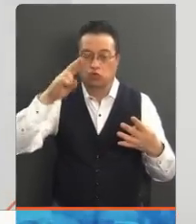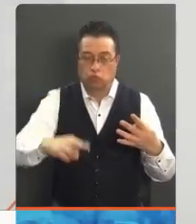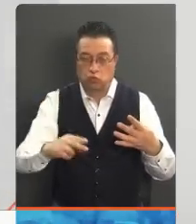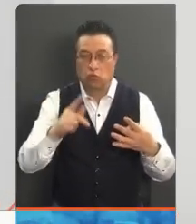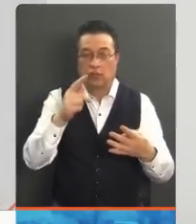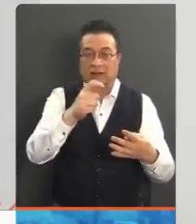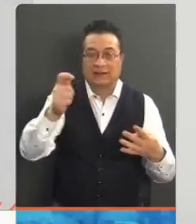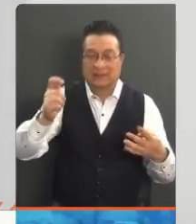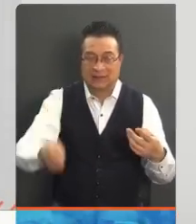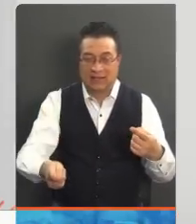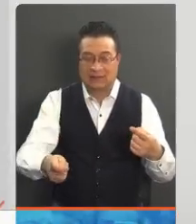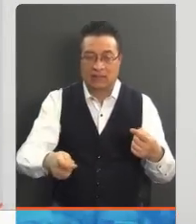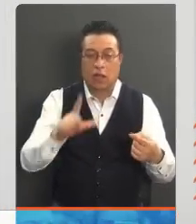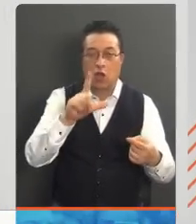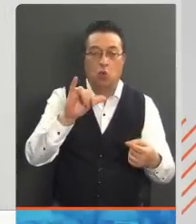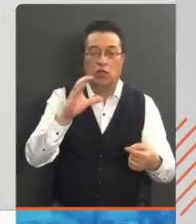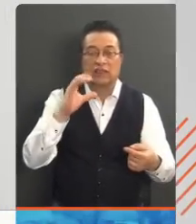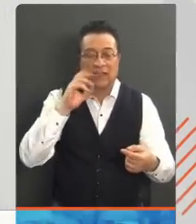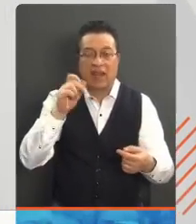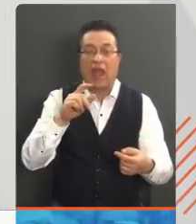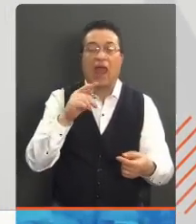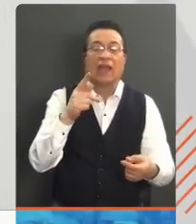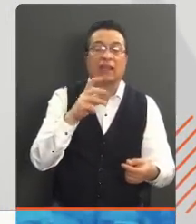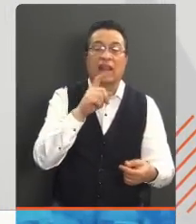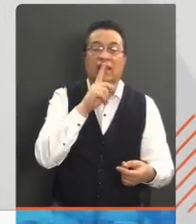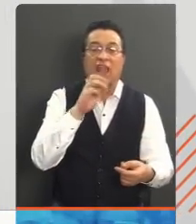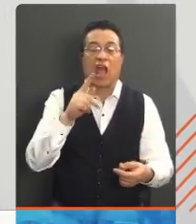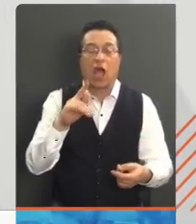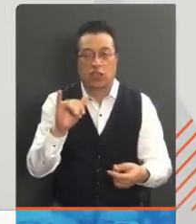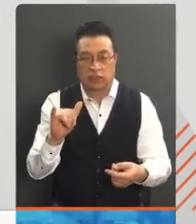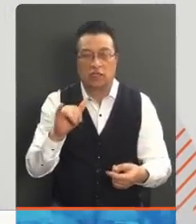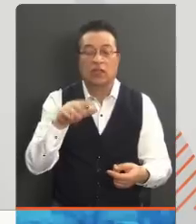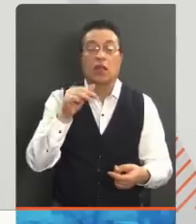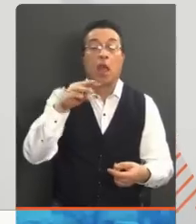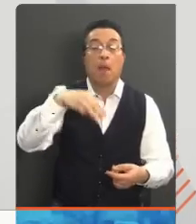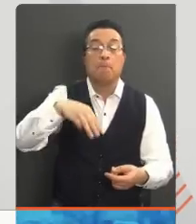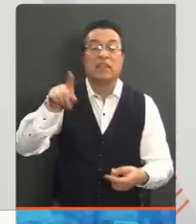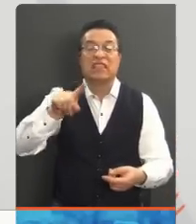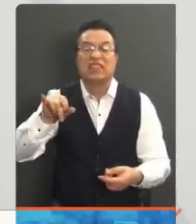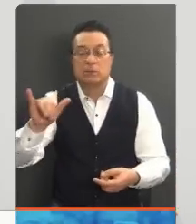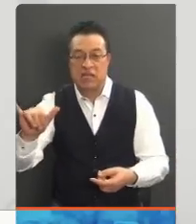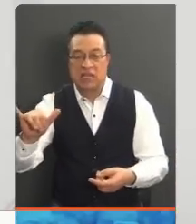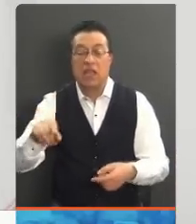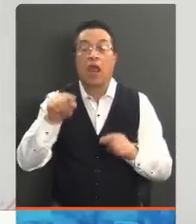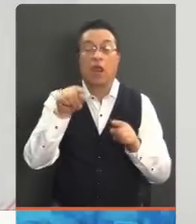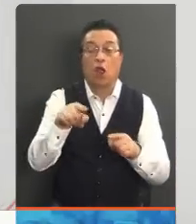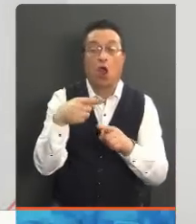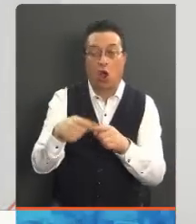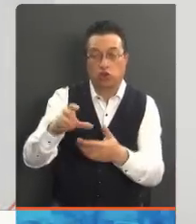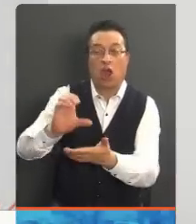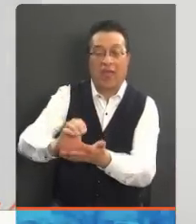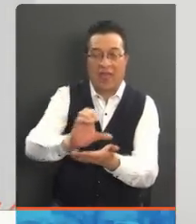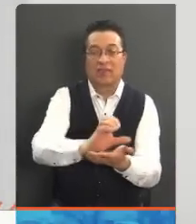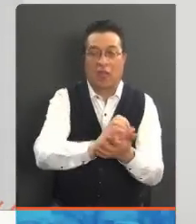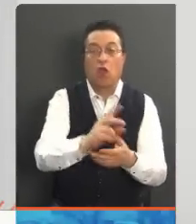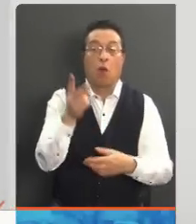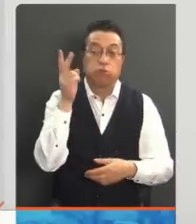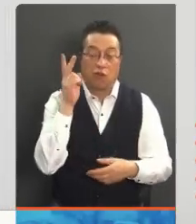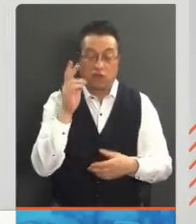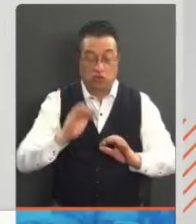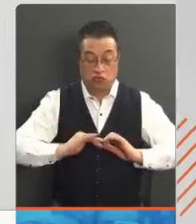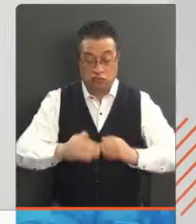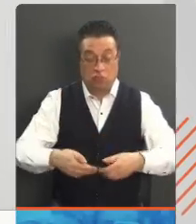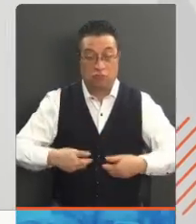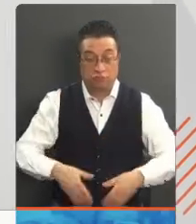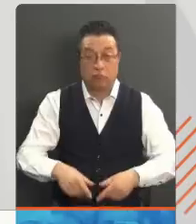Texas, Luisiana, Kentucky, Tennessee, Mississippi. Otros estados, por ejemplo, probablemente que prohíban el aborto en